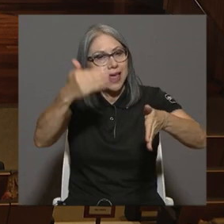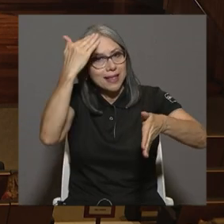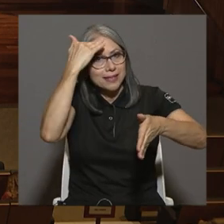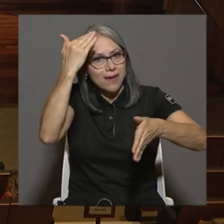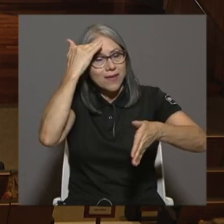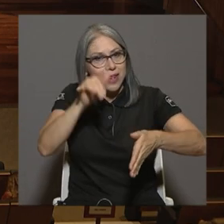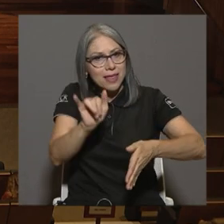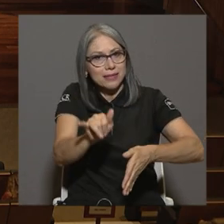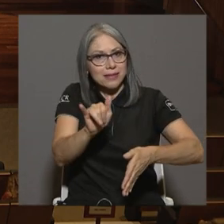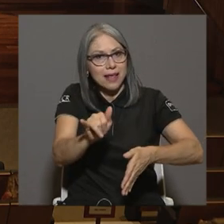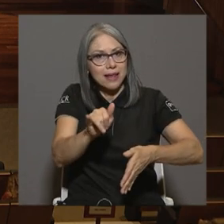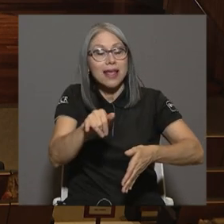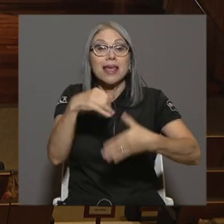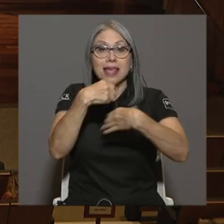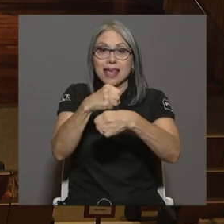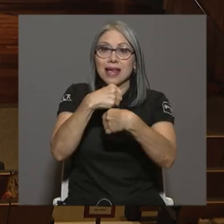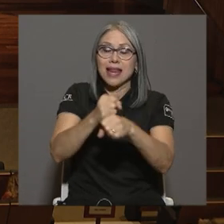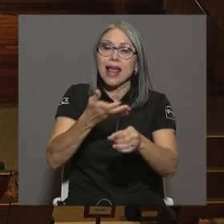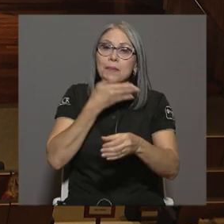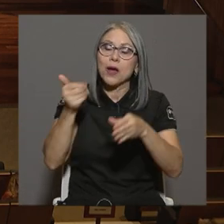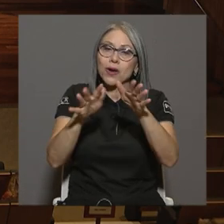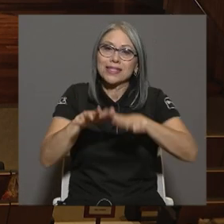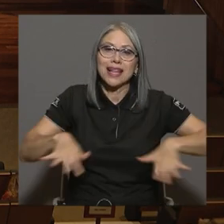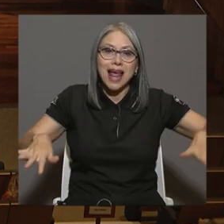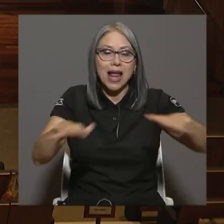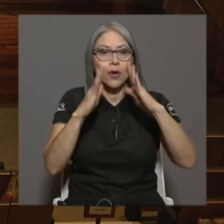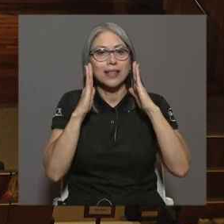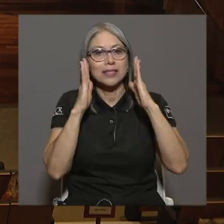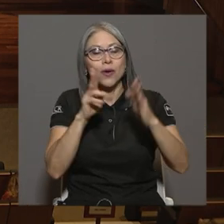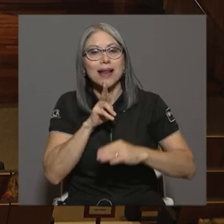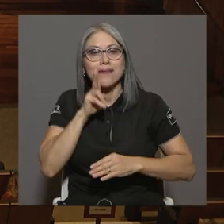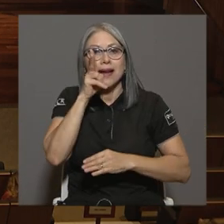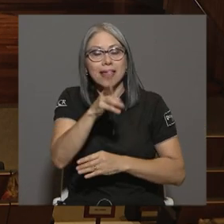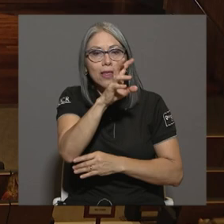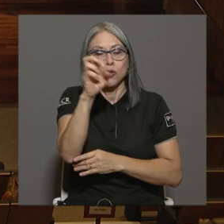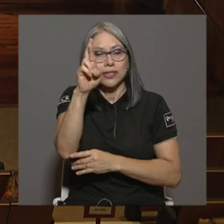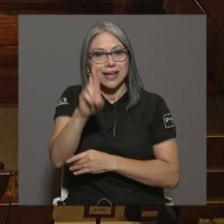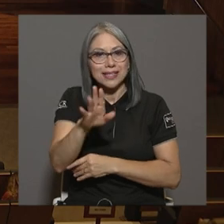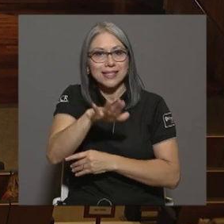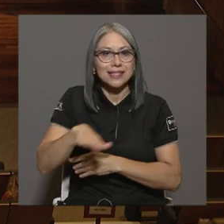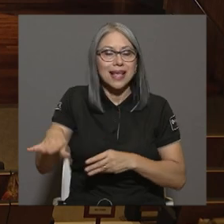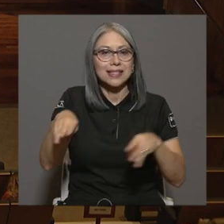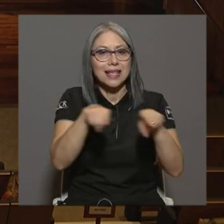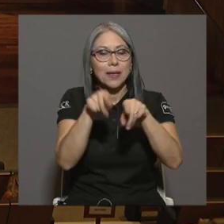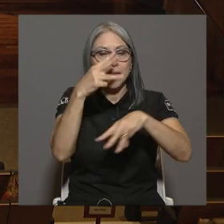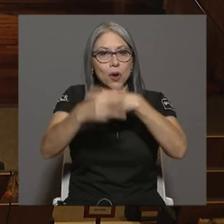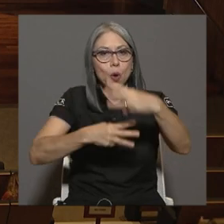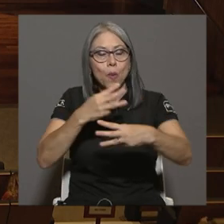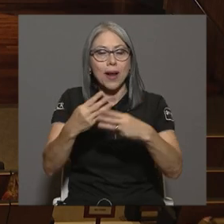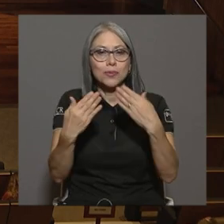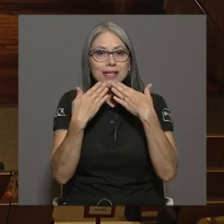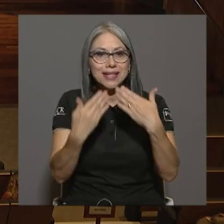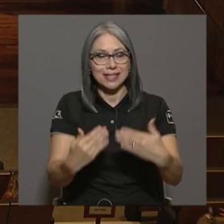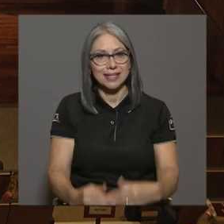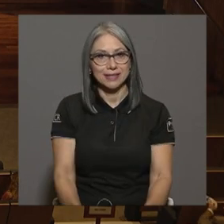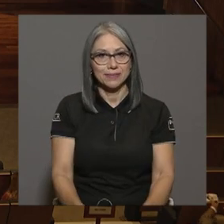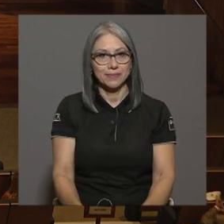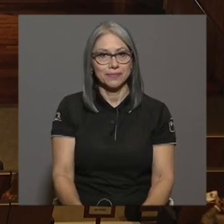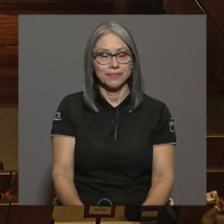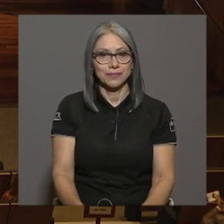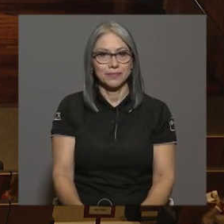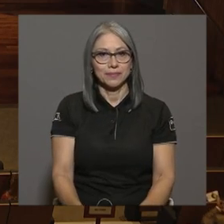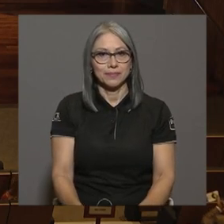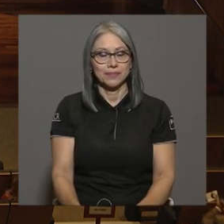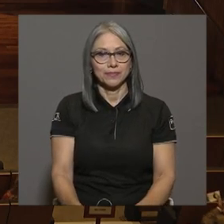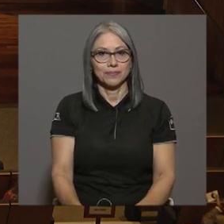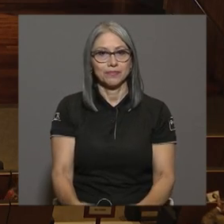ser y cree el mejor escenario en la atención a la realidad costarricense y global. Muchas gracias.